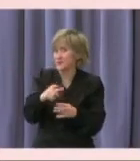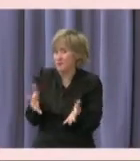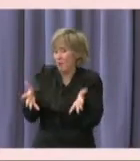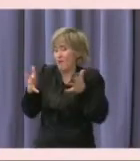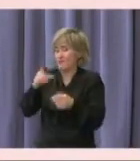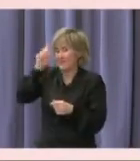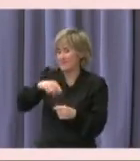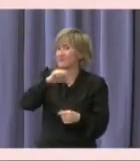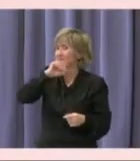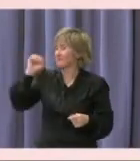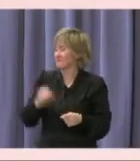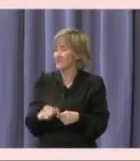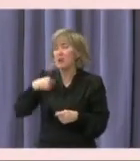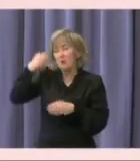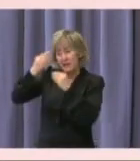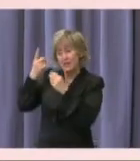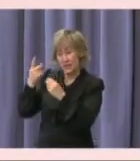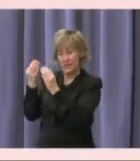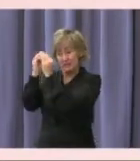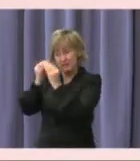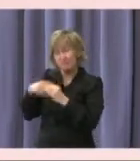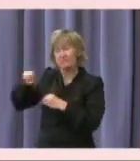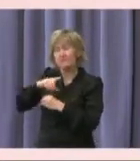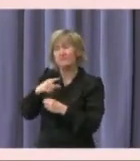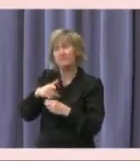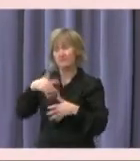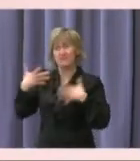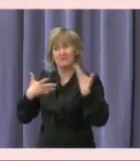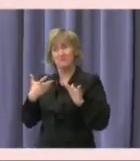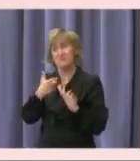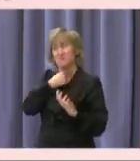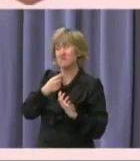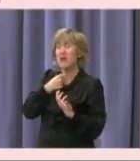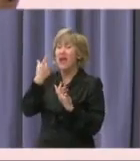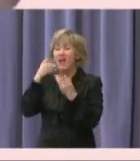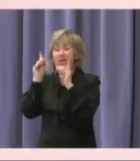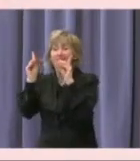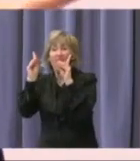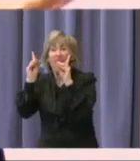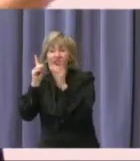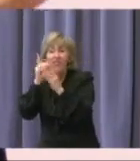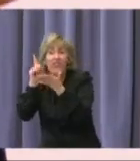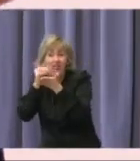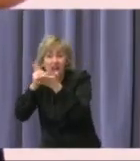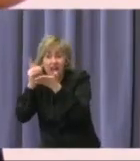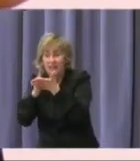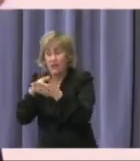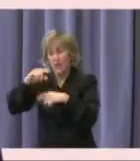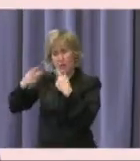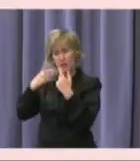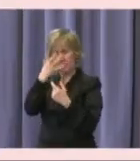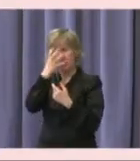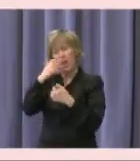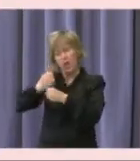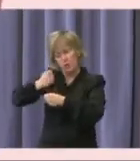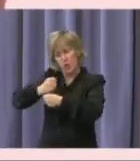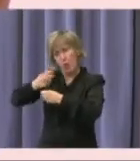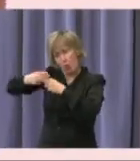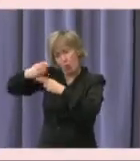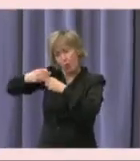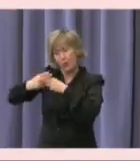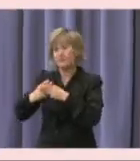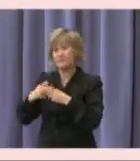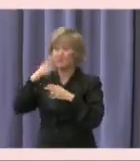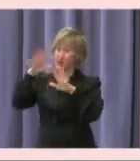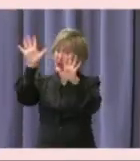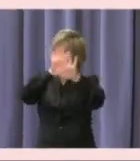porque pienso que ha quedado un trabajo muy simpático y muy didáctico, pero con unas ideas muy serias debajo. O sea, quizás revestidas,